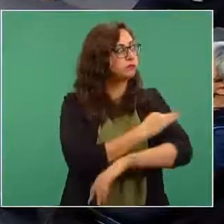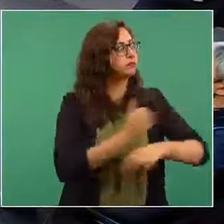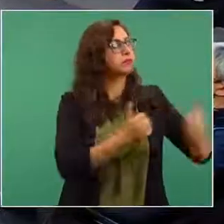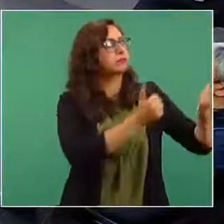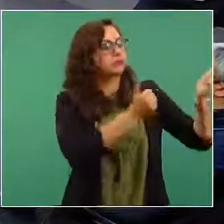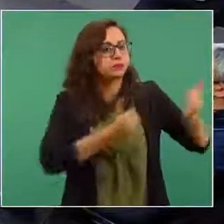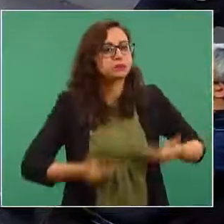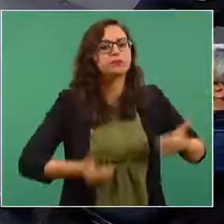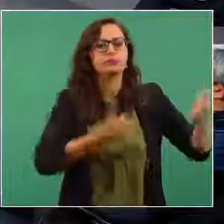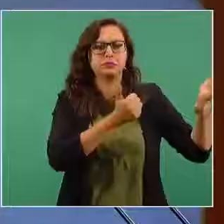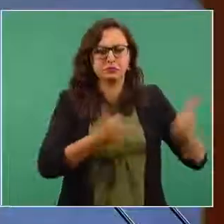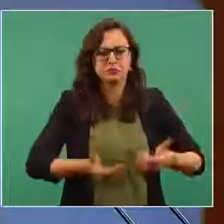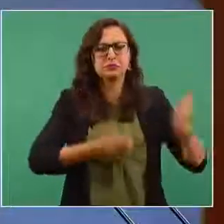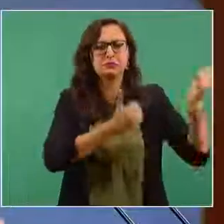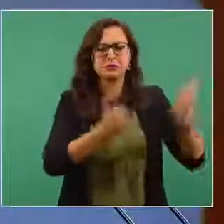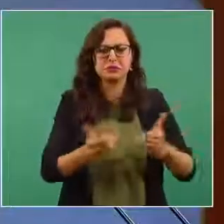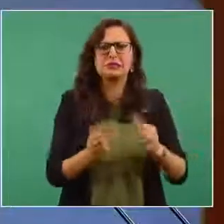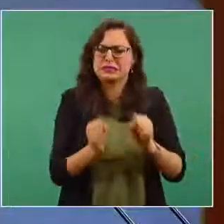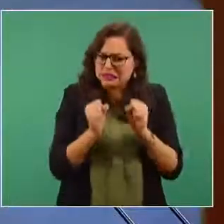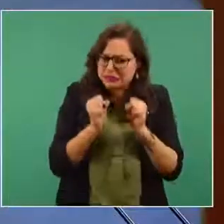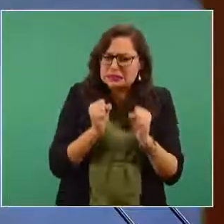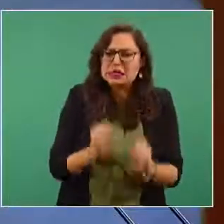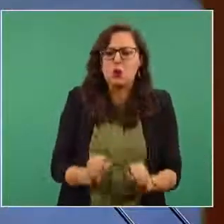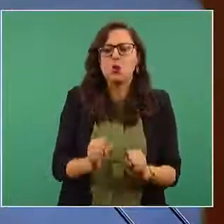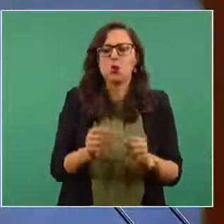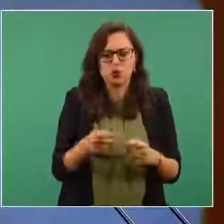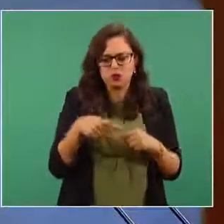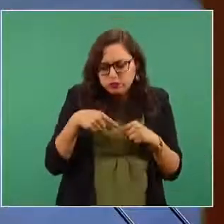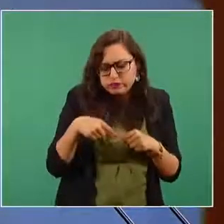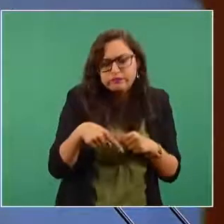y vamos a tener, es cosa de tiempo.